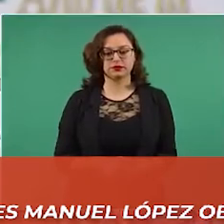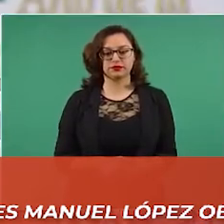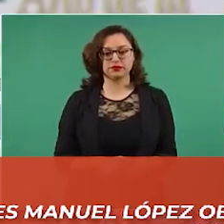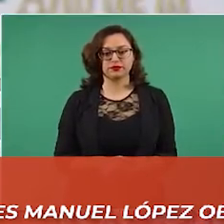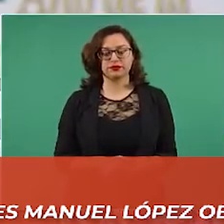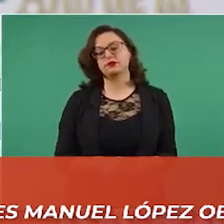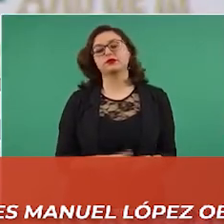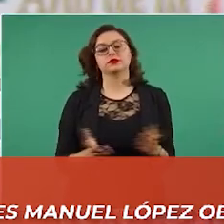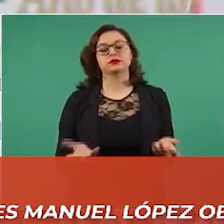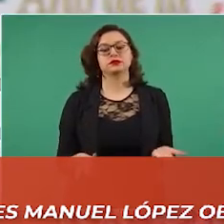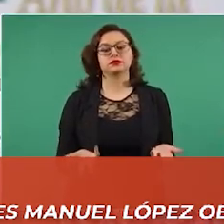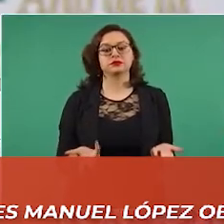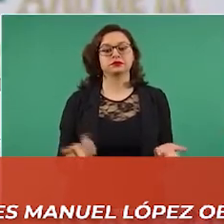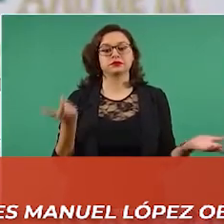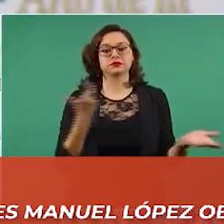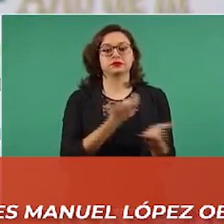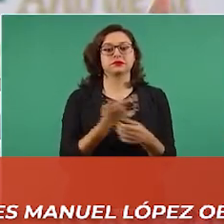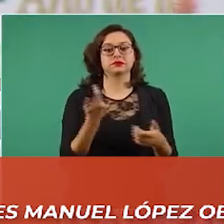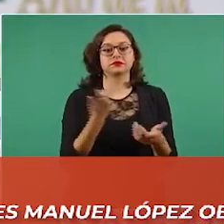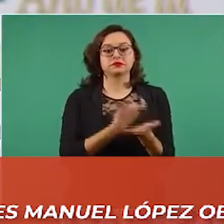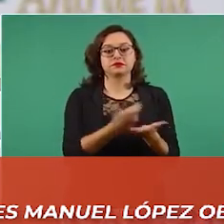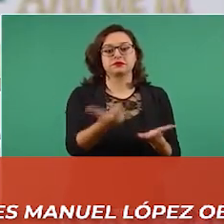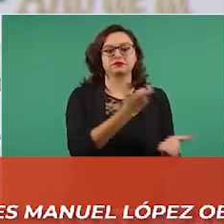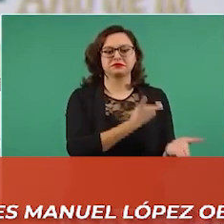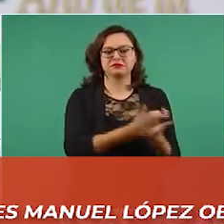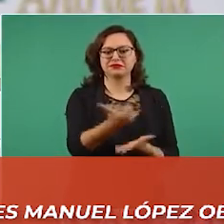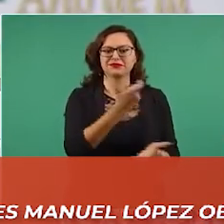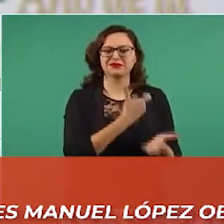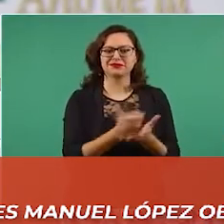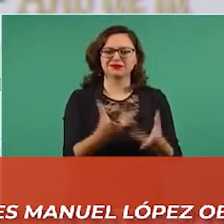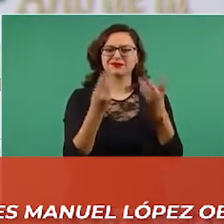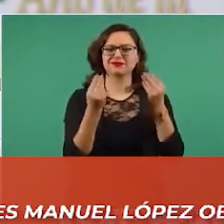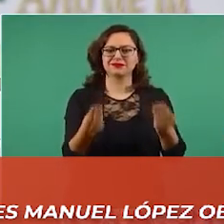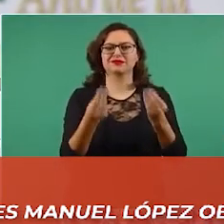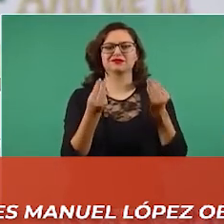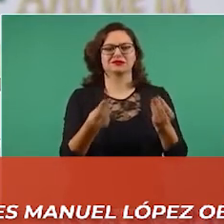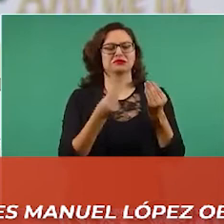que cobraban muchísimo dinero